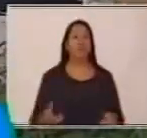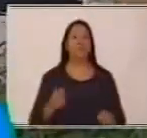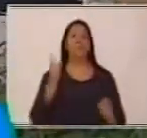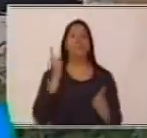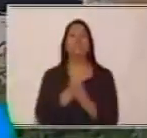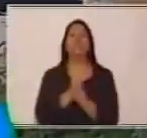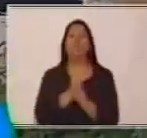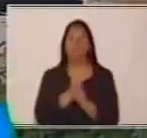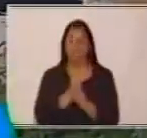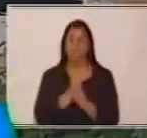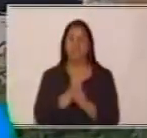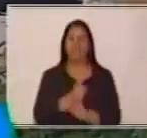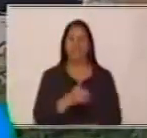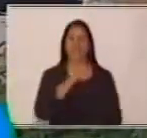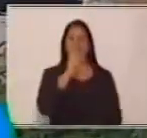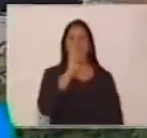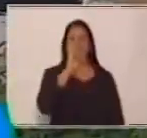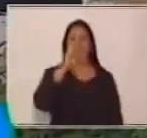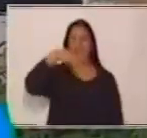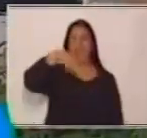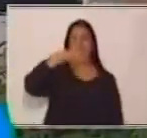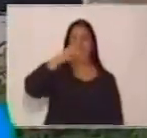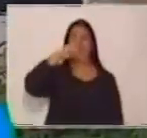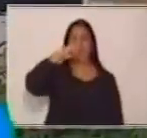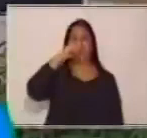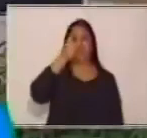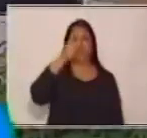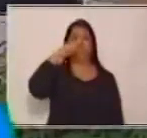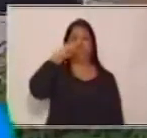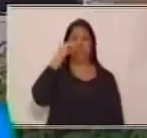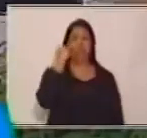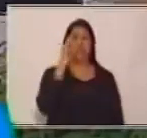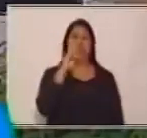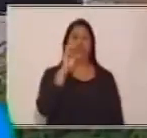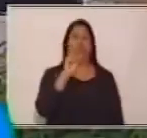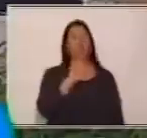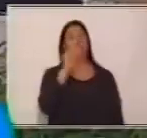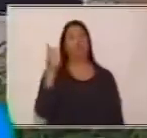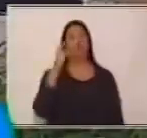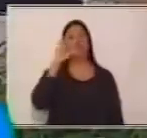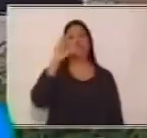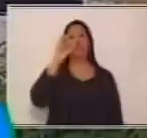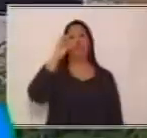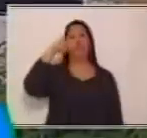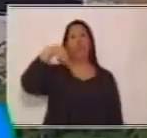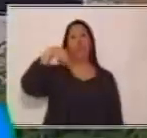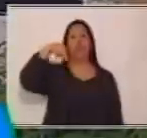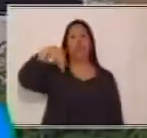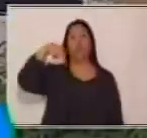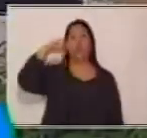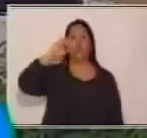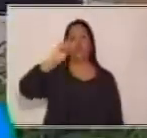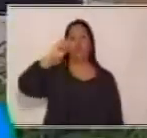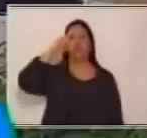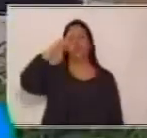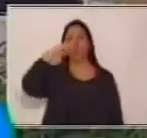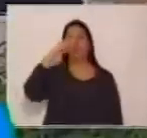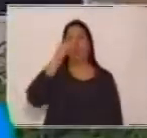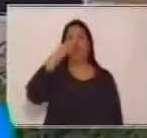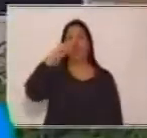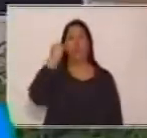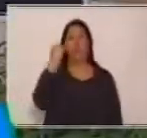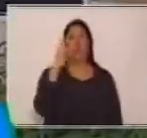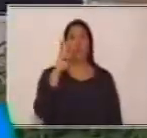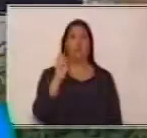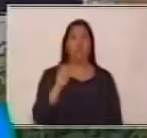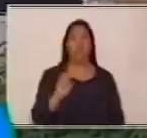Correcto, el denotativo y el connotativo. Luego también vimos los tipos de texto, texto narrativo, texto informativo